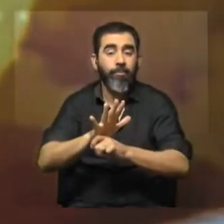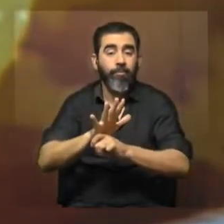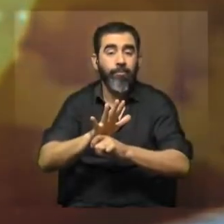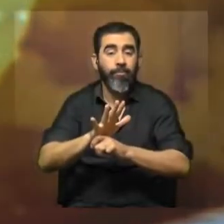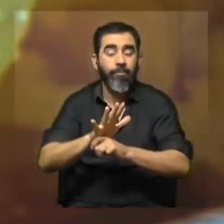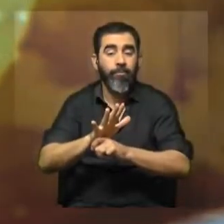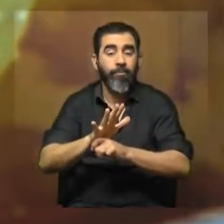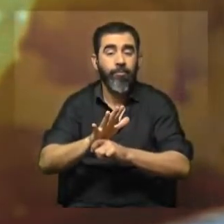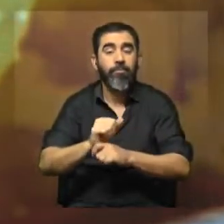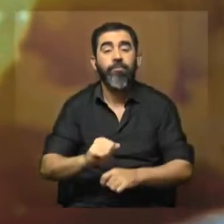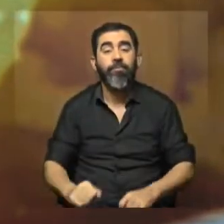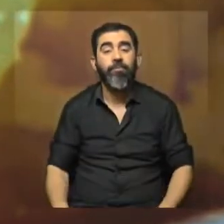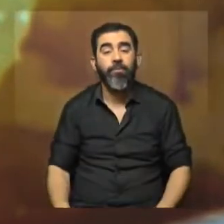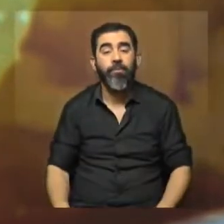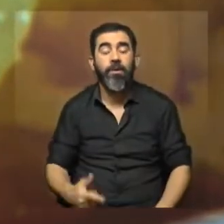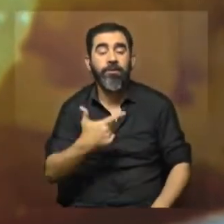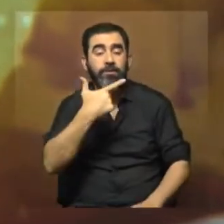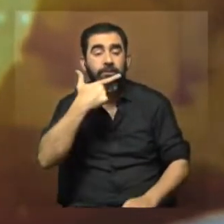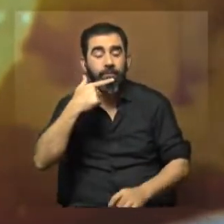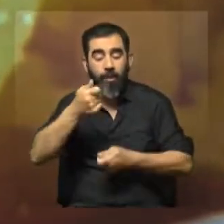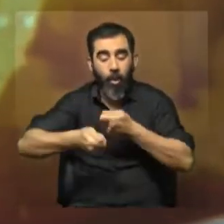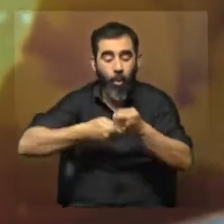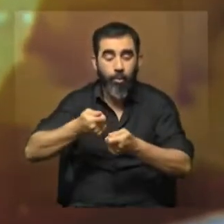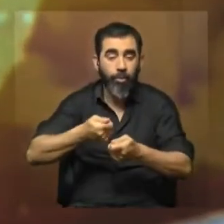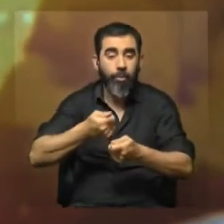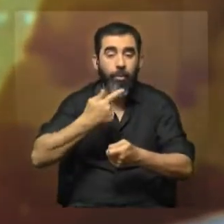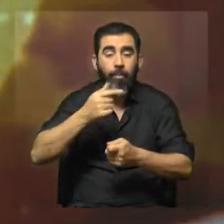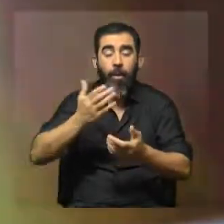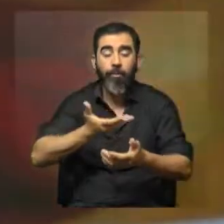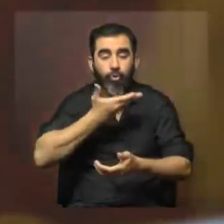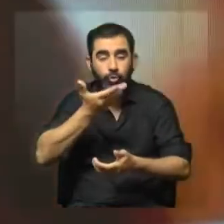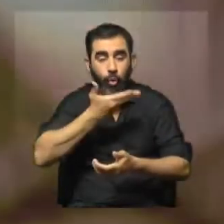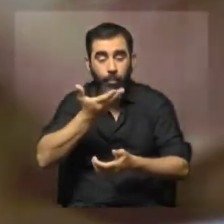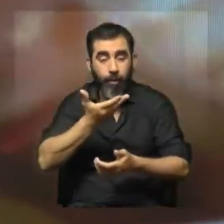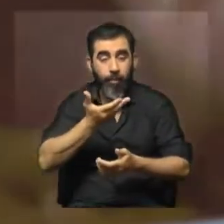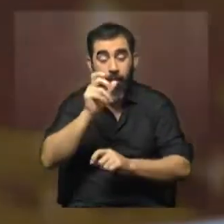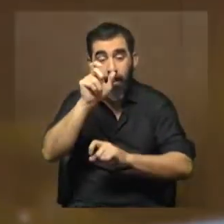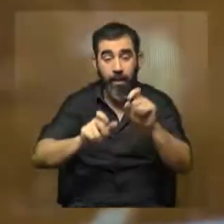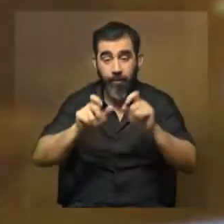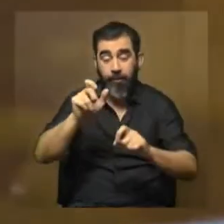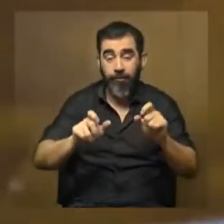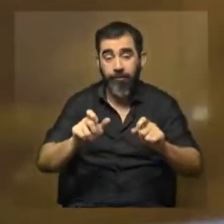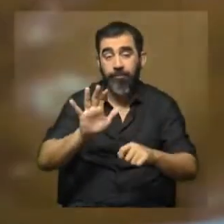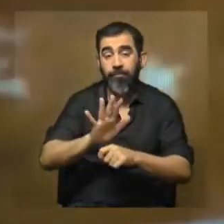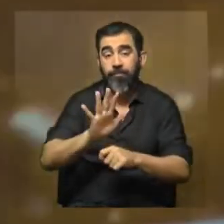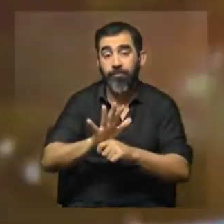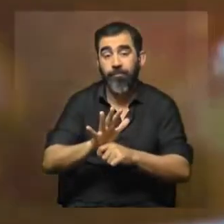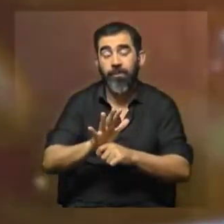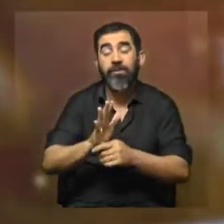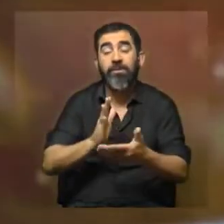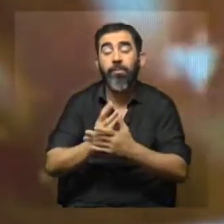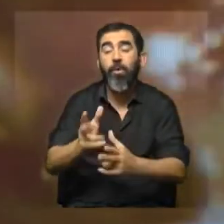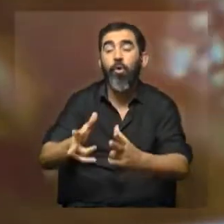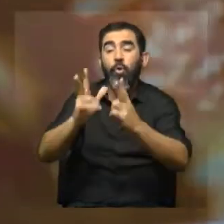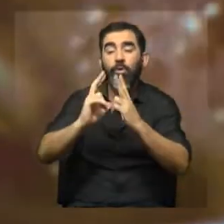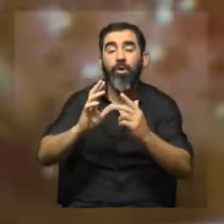usaron originalmente como saborizantes, digamos, como el miso, se usa para sopas y todo. Y la gente, como que a nosotros siempre nos comenta que como